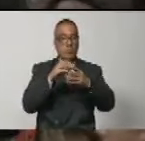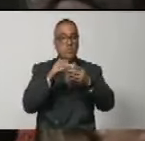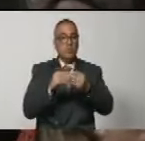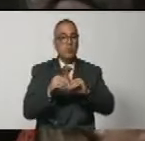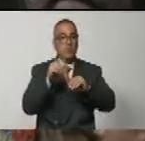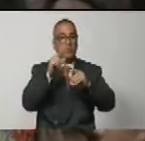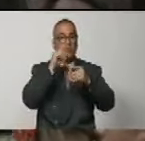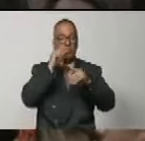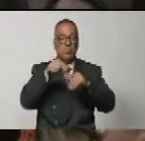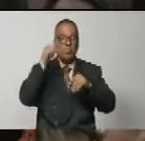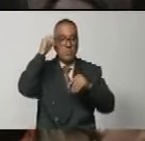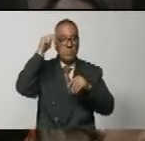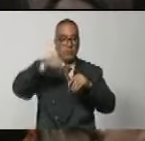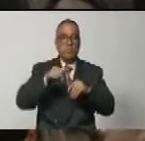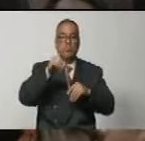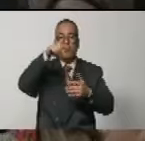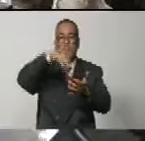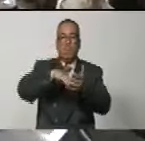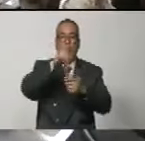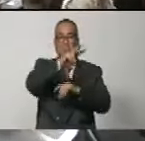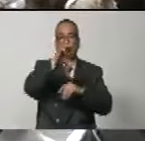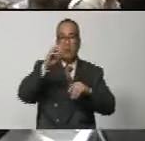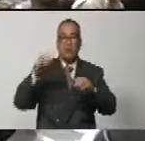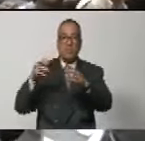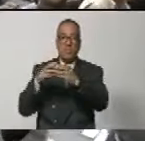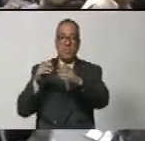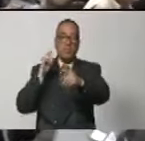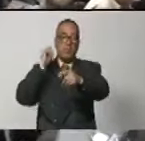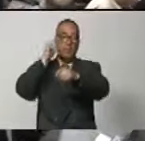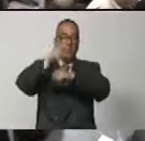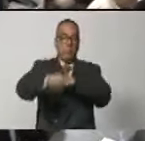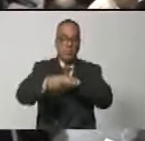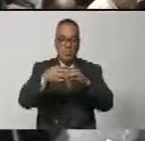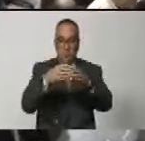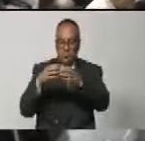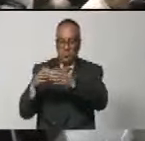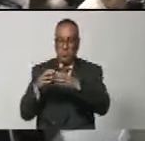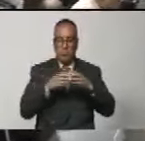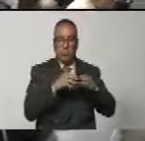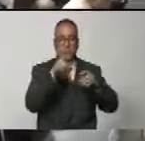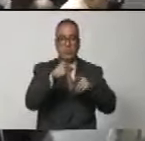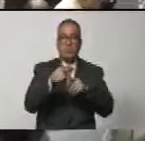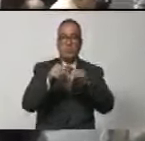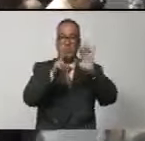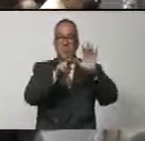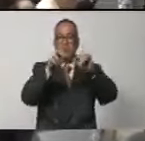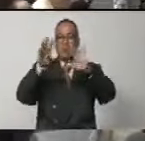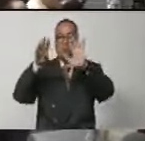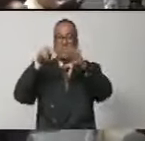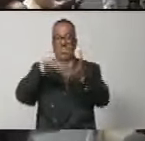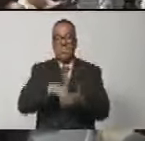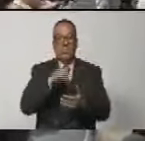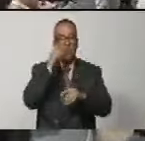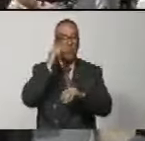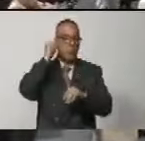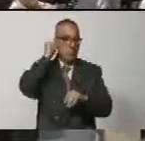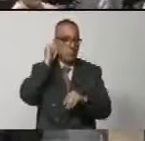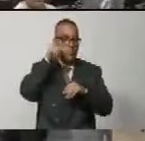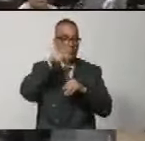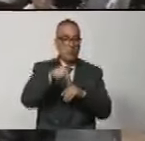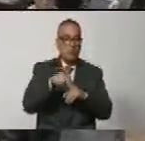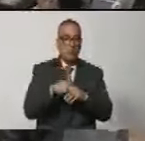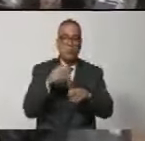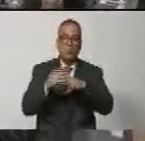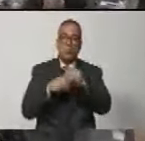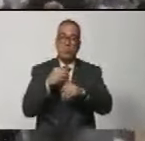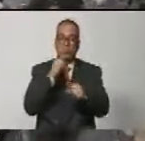acuicultores y acuicultoras, y hoy somos 1.200 consejos de pescadores y pescadoras que agrupan a 77.000 hombres y mujeres que